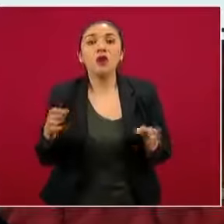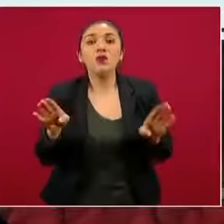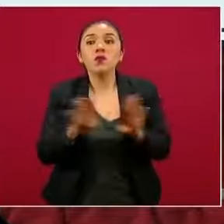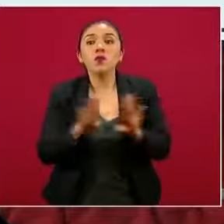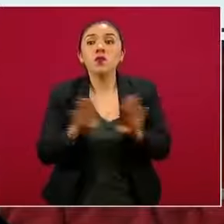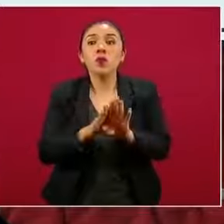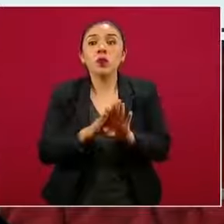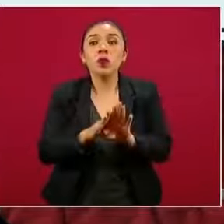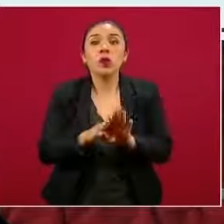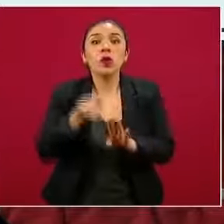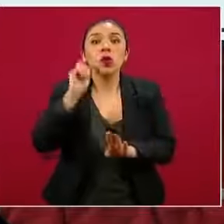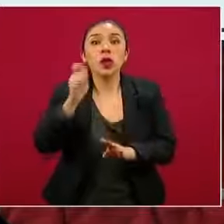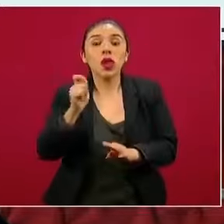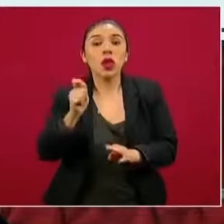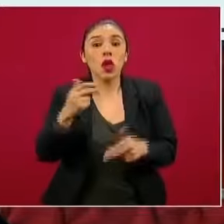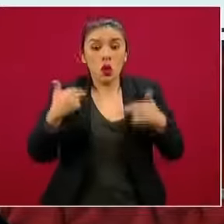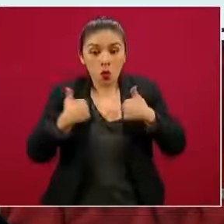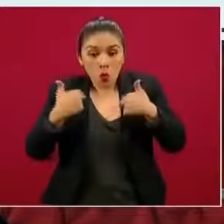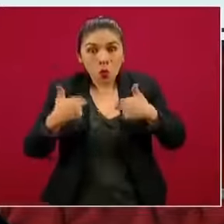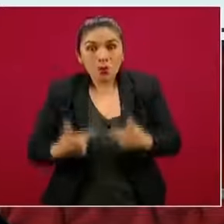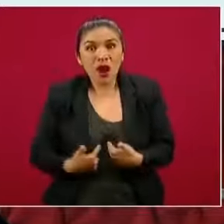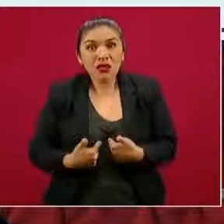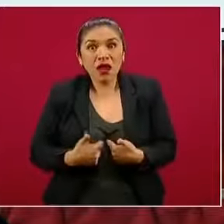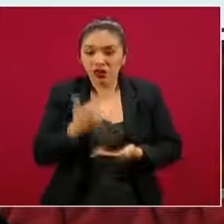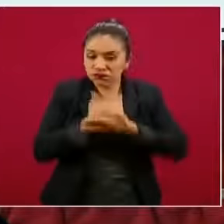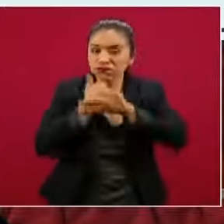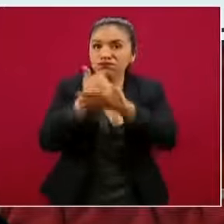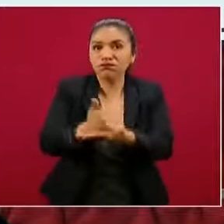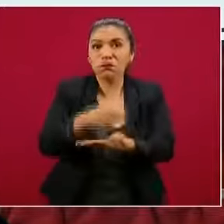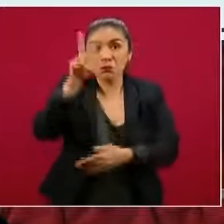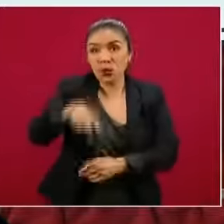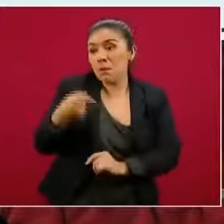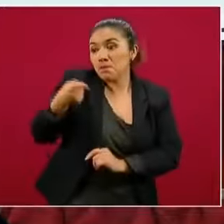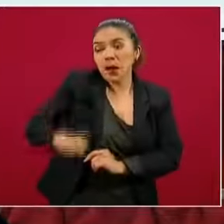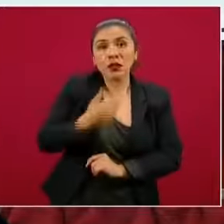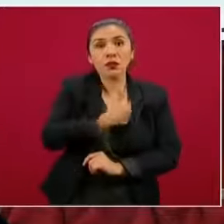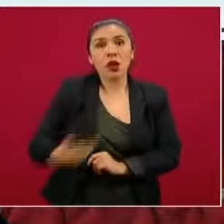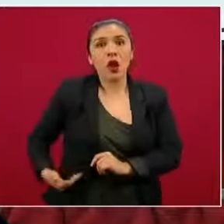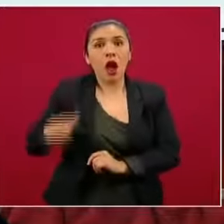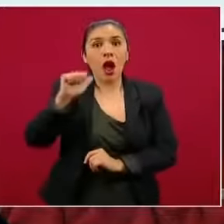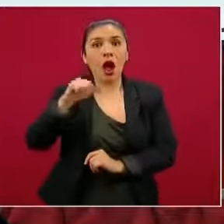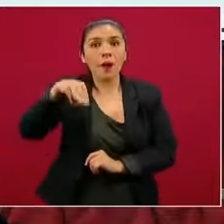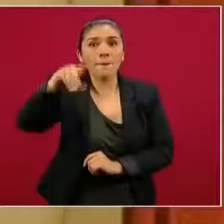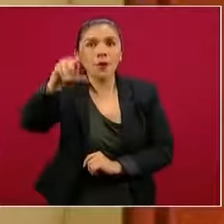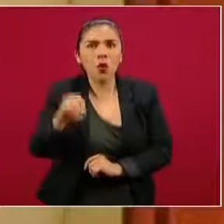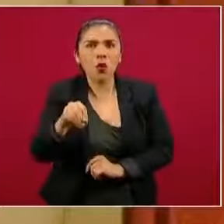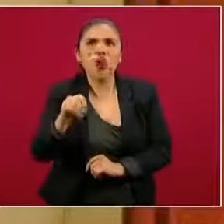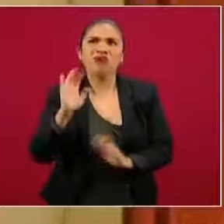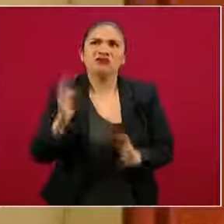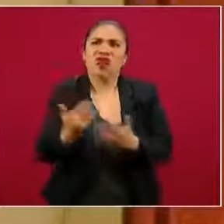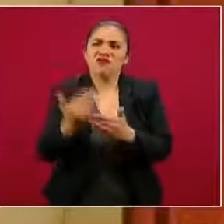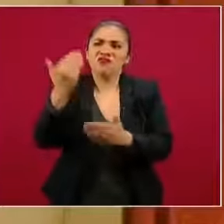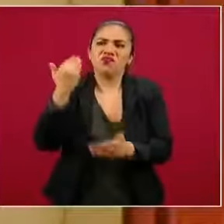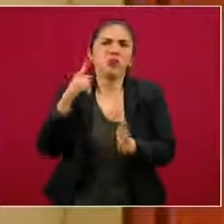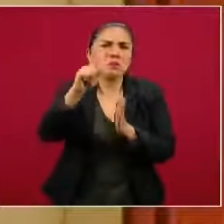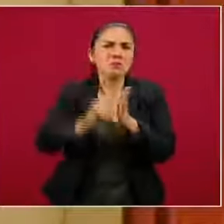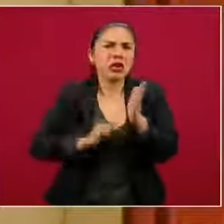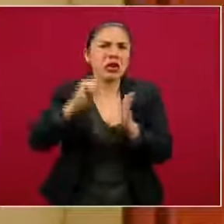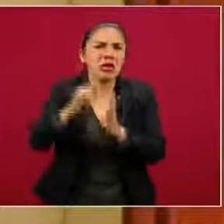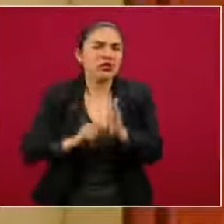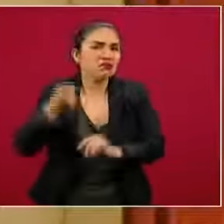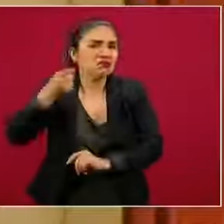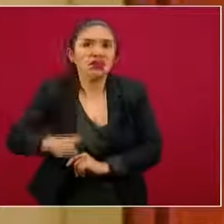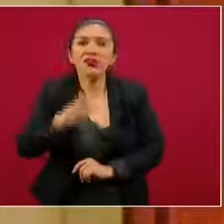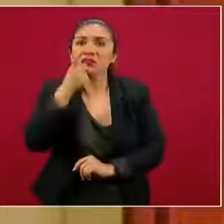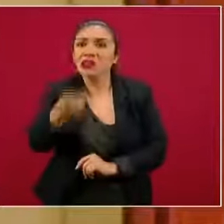sido humanitaria porque la instrucción del presidente López Obrador desde hace ya varios meses fue